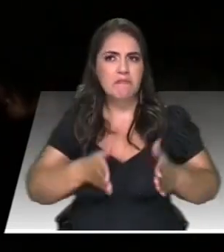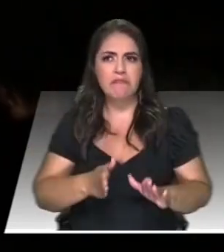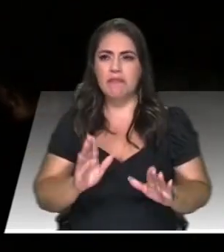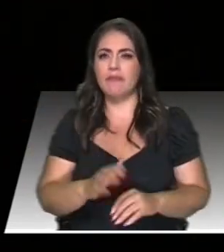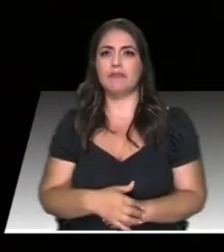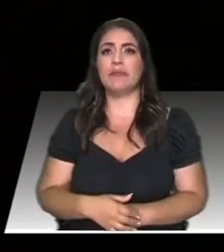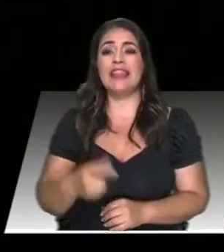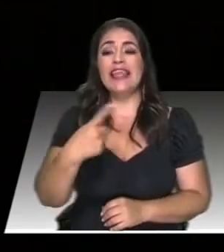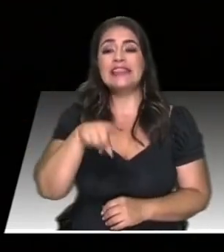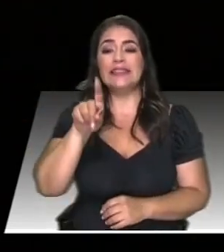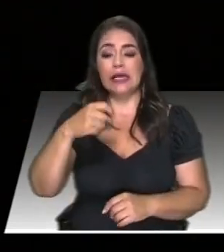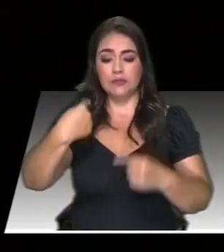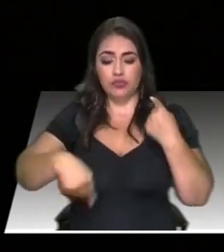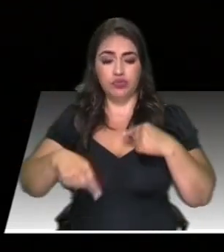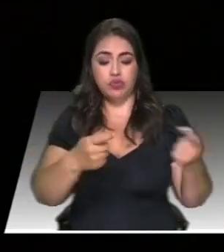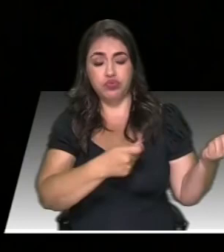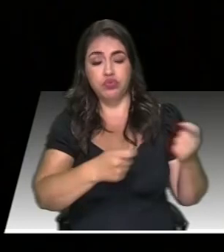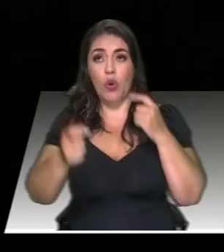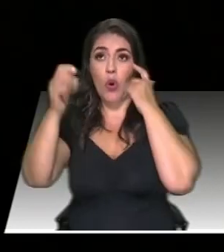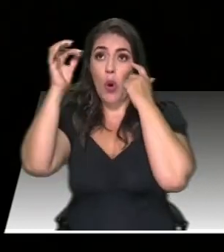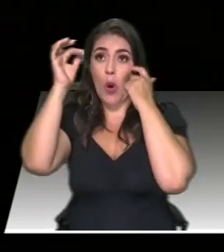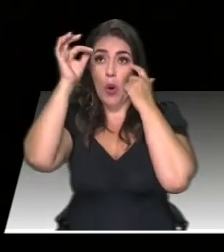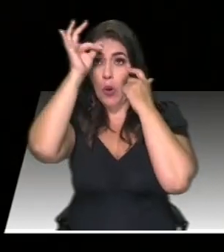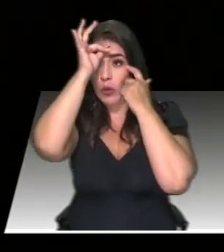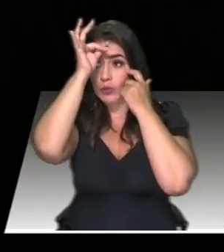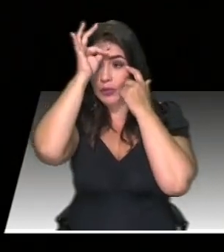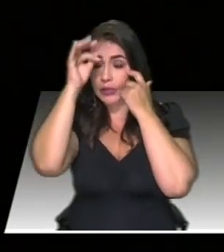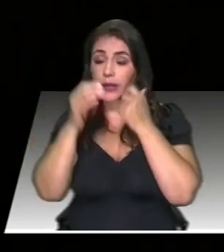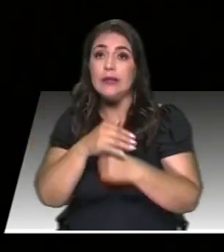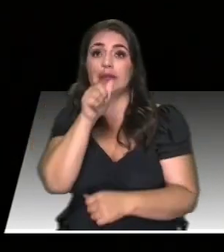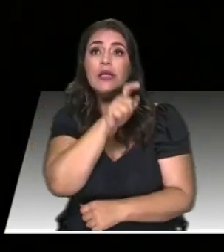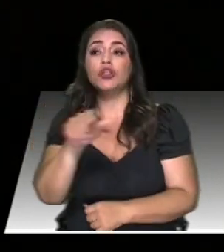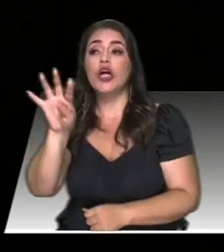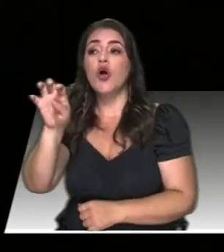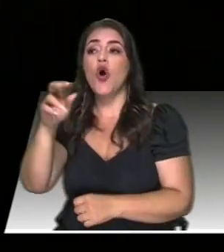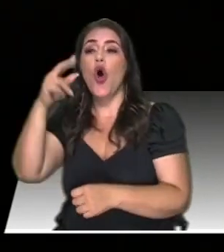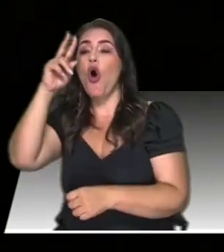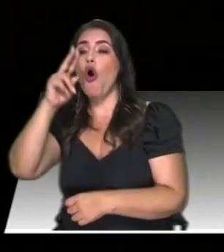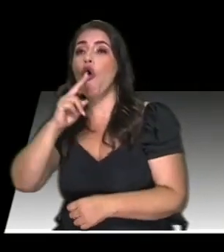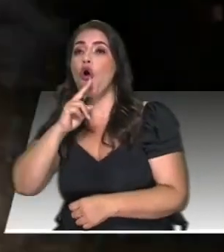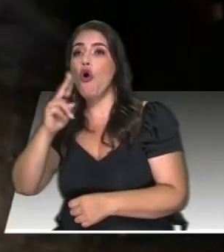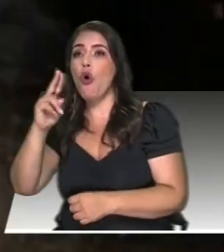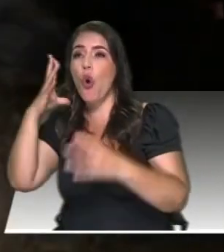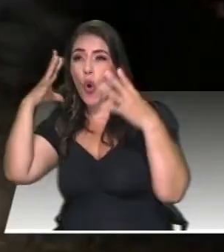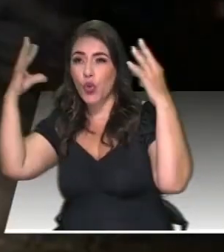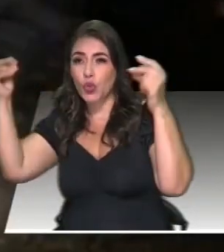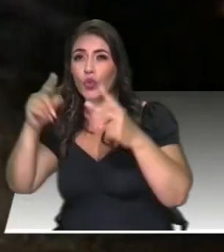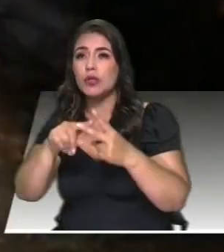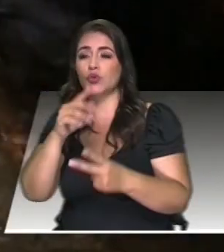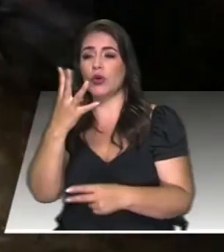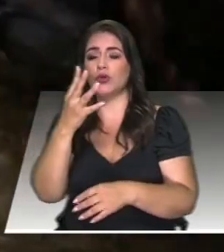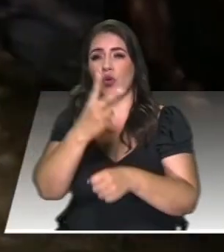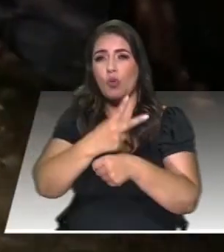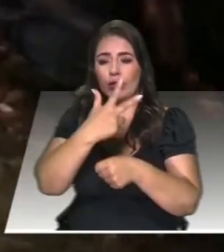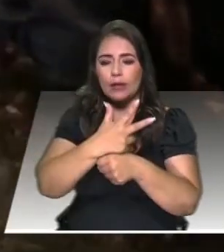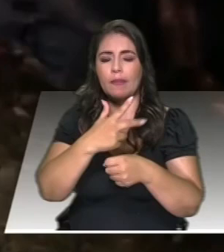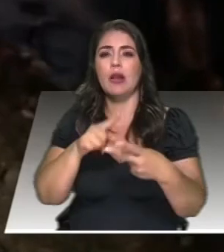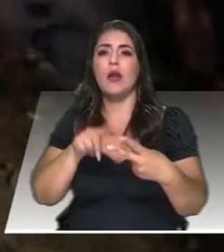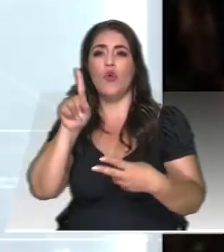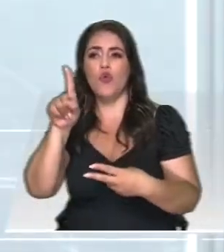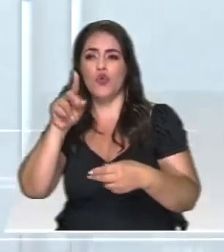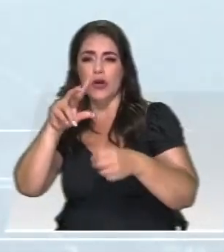heridos fueron trasladados a hospitales de la zona 9 personas eran de honduras 4 de guatemala una de nicaragua y otra de